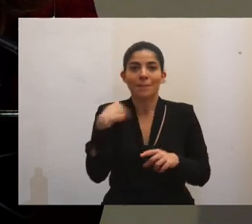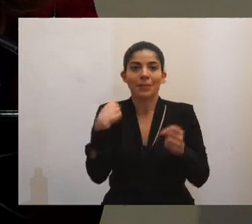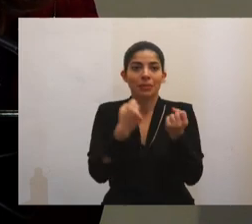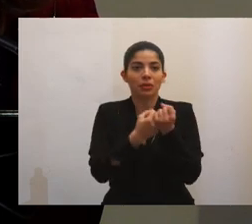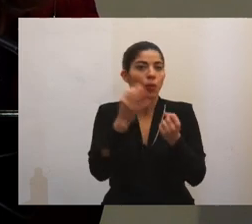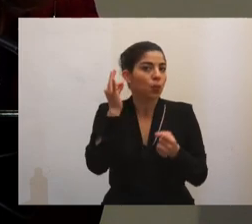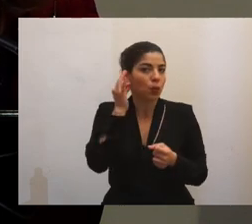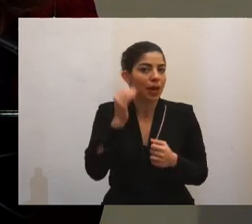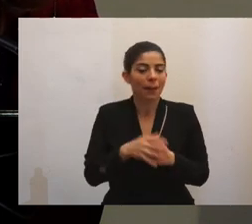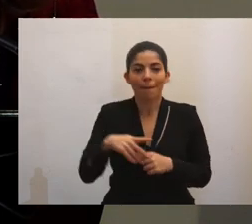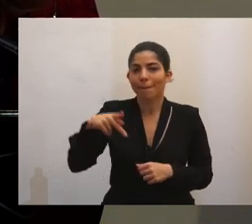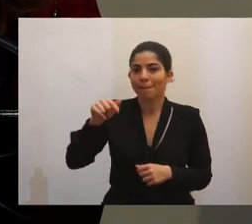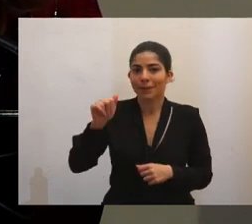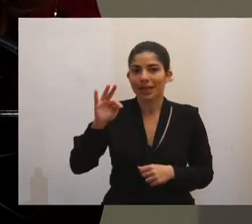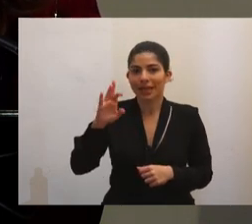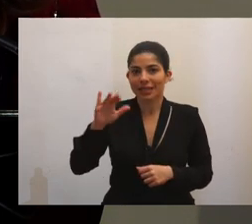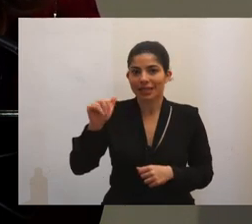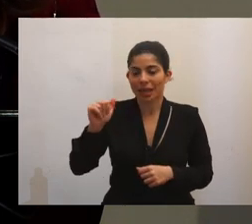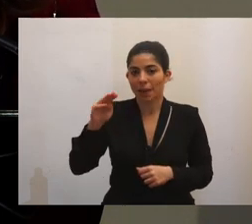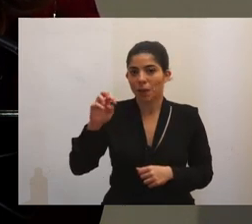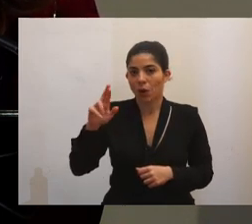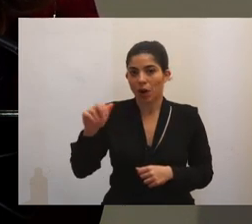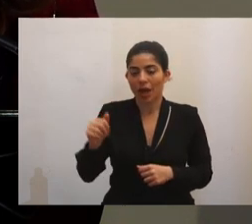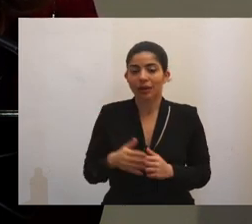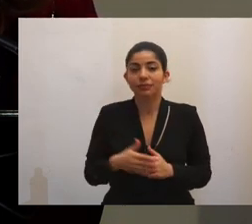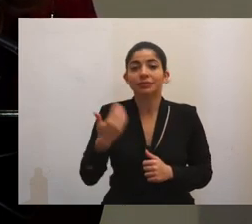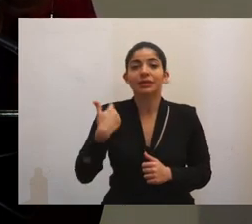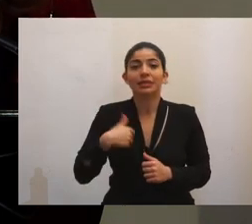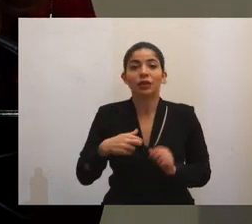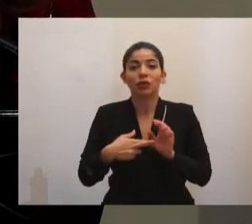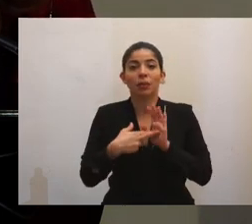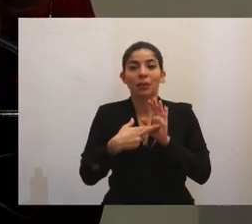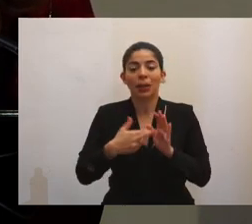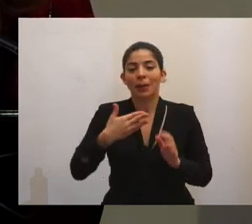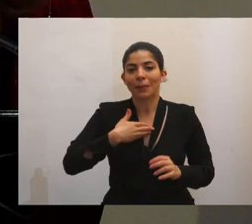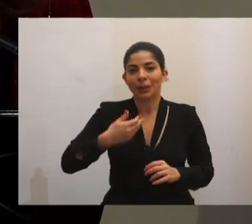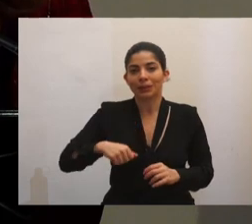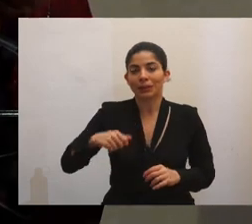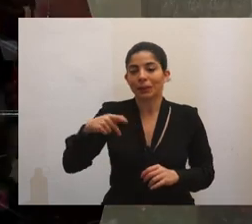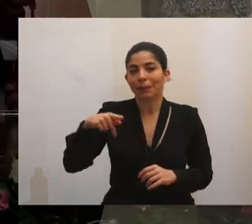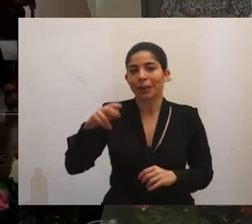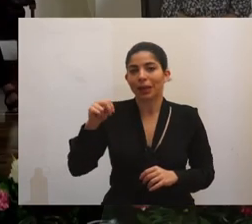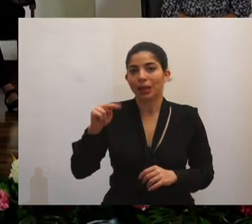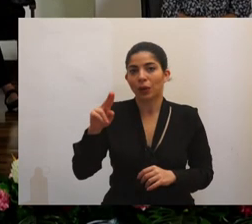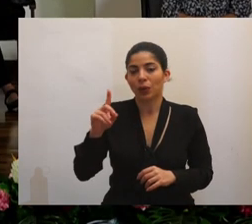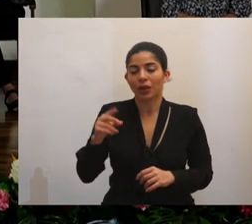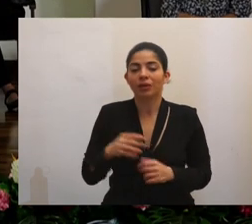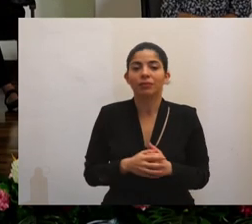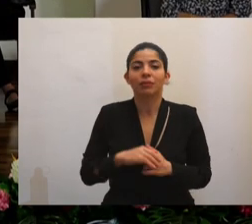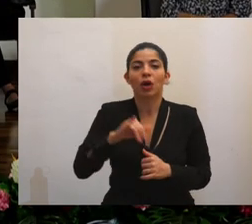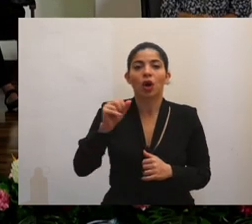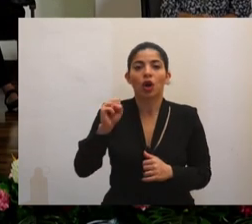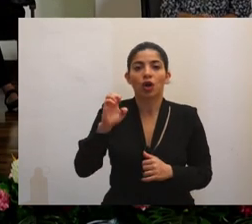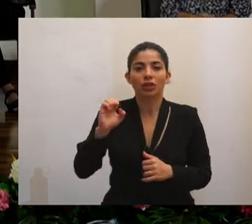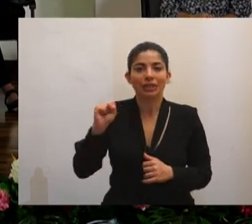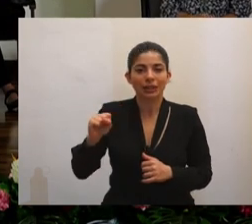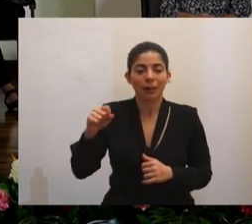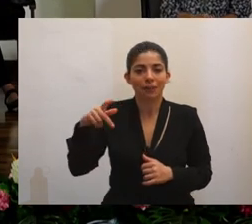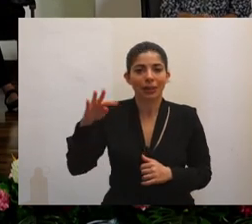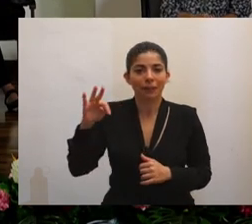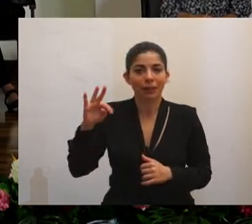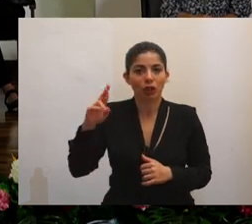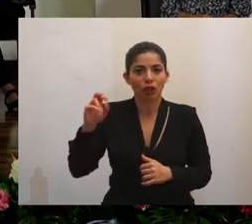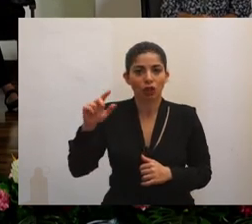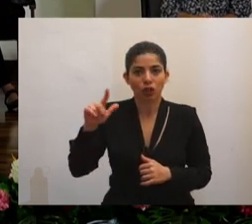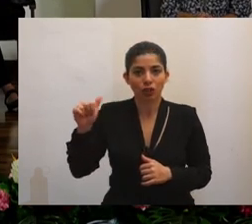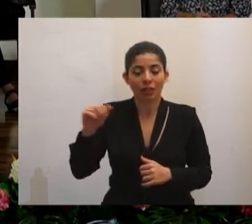de la Mujer, Patricia Mora, señor Representante Residente del PNUD, José Vicente Troya, y señora Directora